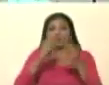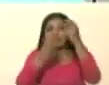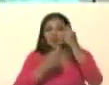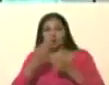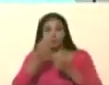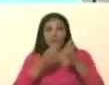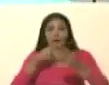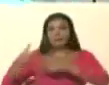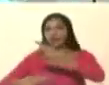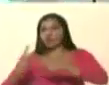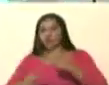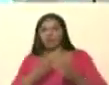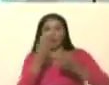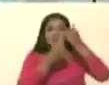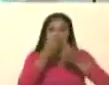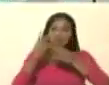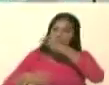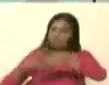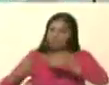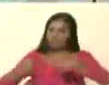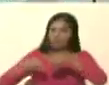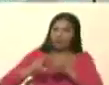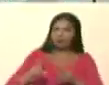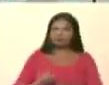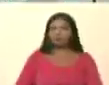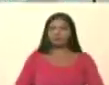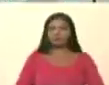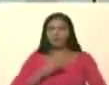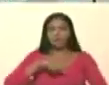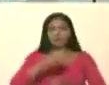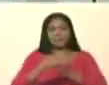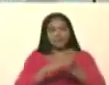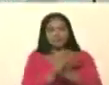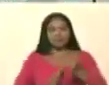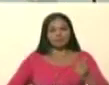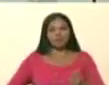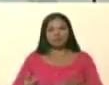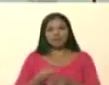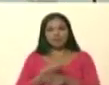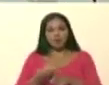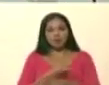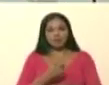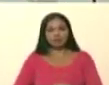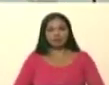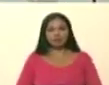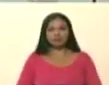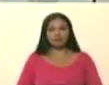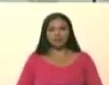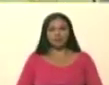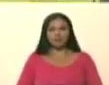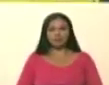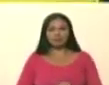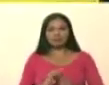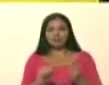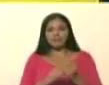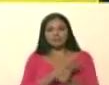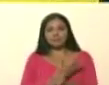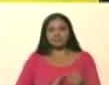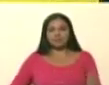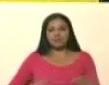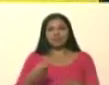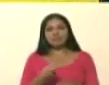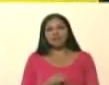productiva miércoles de economía productiva aquí está nuestra vicepresidenta de gobierno y se presidenta ejecutiva de la república